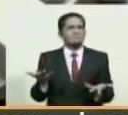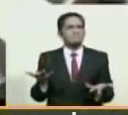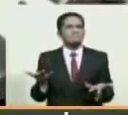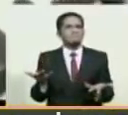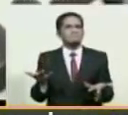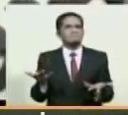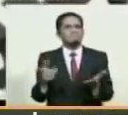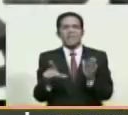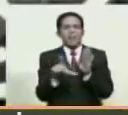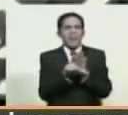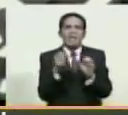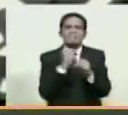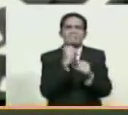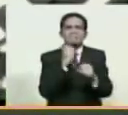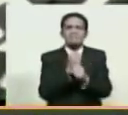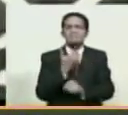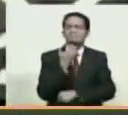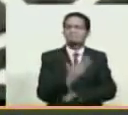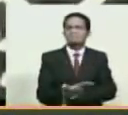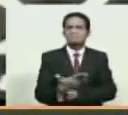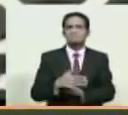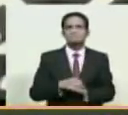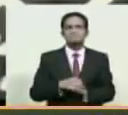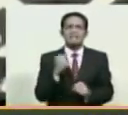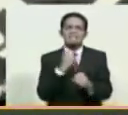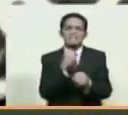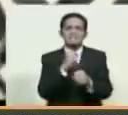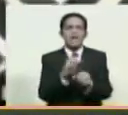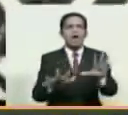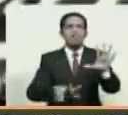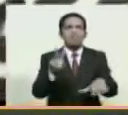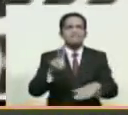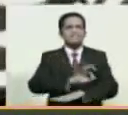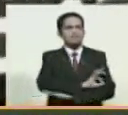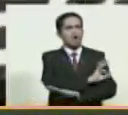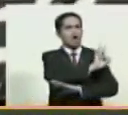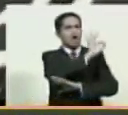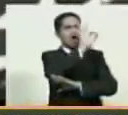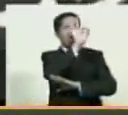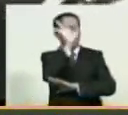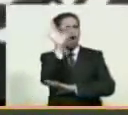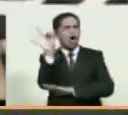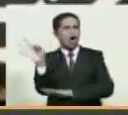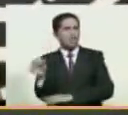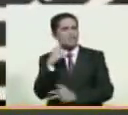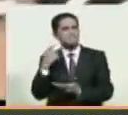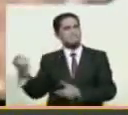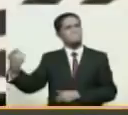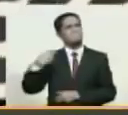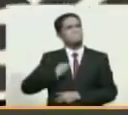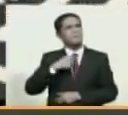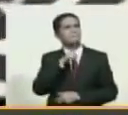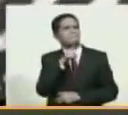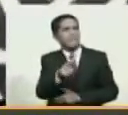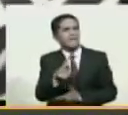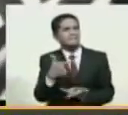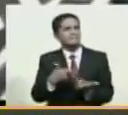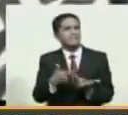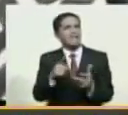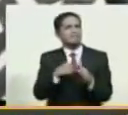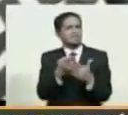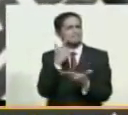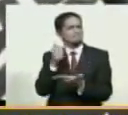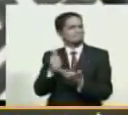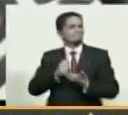la ley del trabajo no funciona. Por ejemplo, trabajan 12 horas al día, no tienen descanso, te pagan mal. O sea, entonces, ¿cuál es el